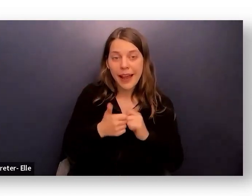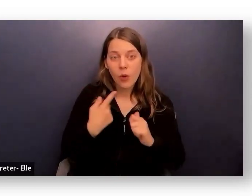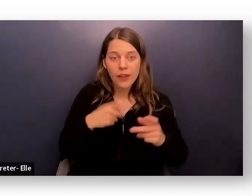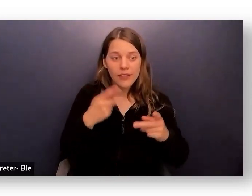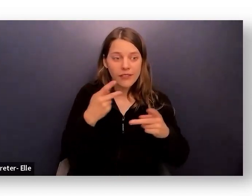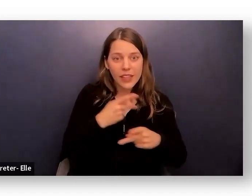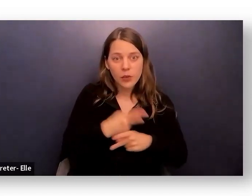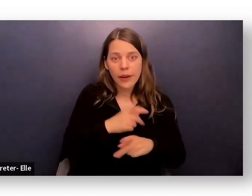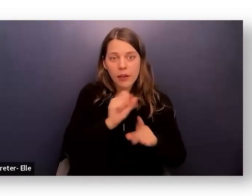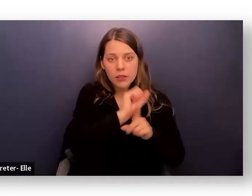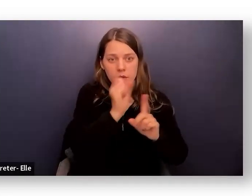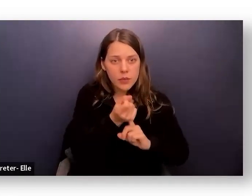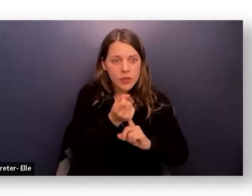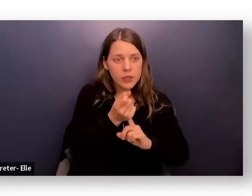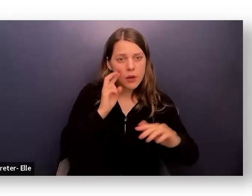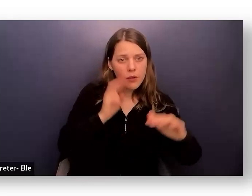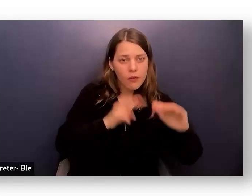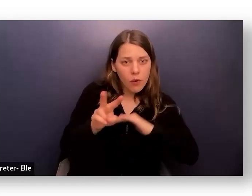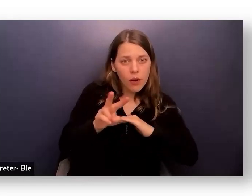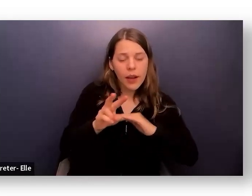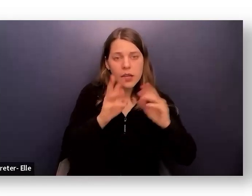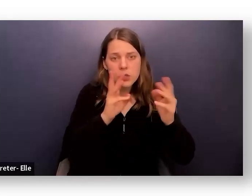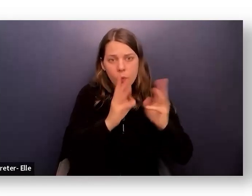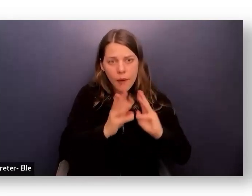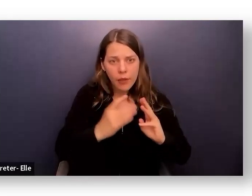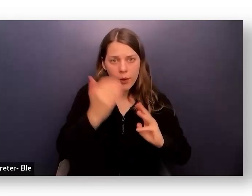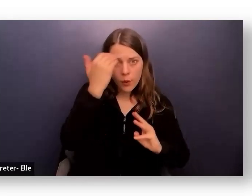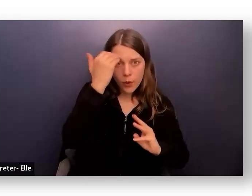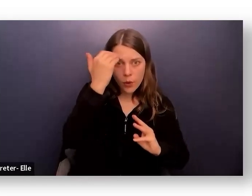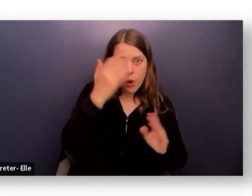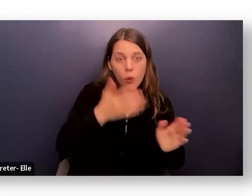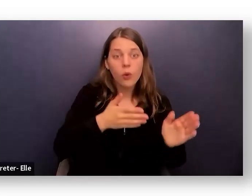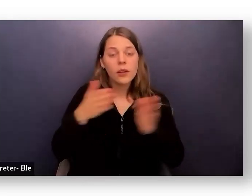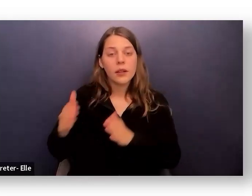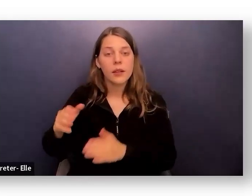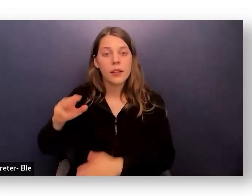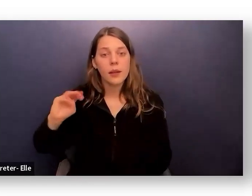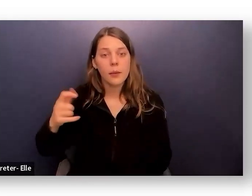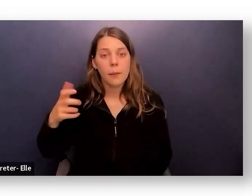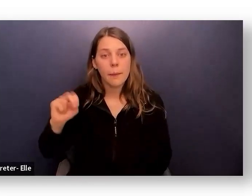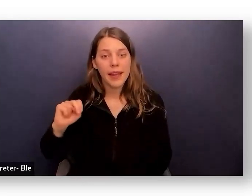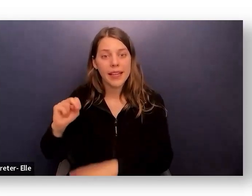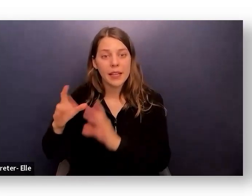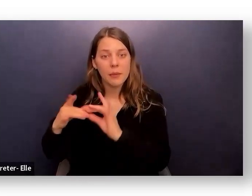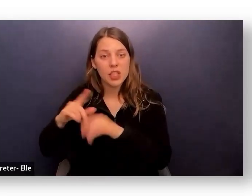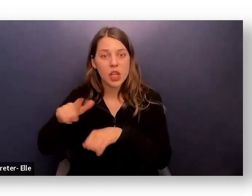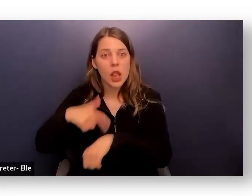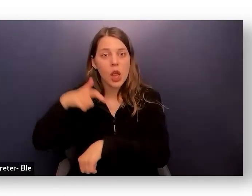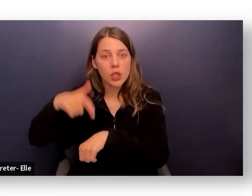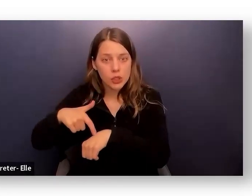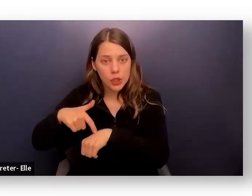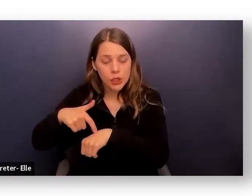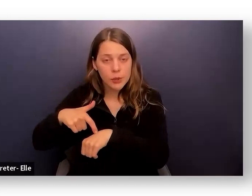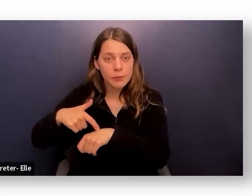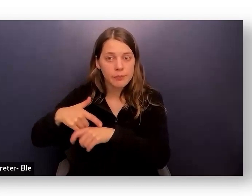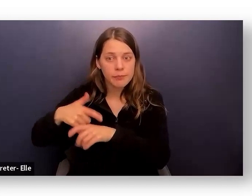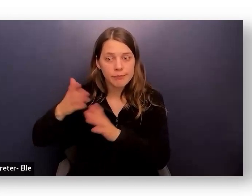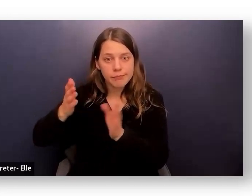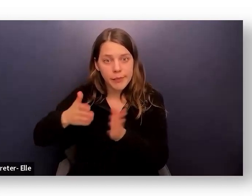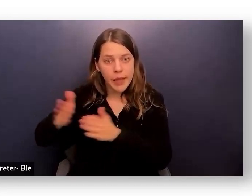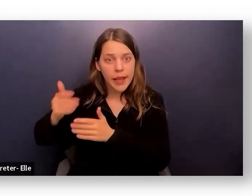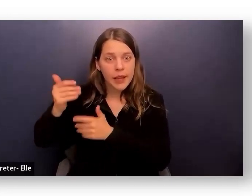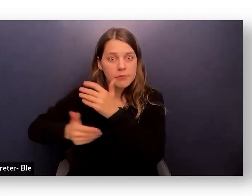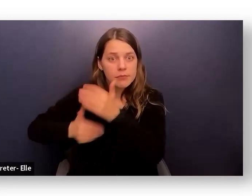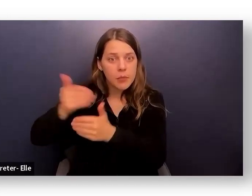dijo, nosotros con Chester habló sobre cómo nos damos cuenta del riesgo. Medvin habló sobre el trabajo que estamos haciendo a